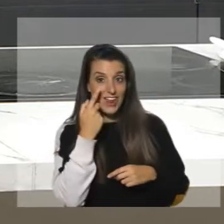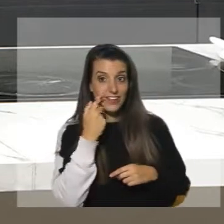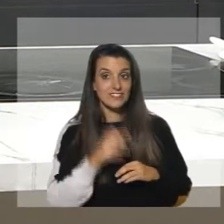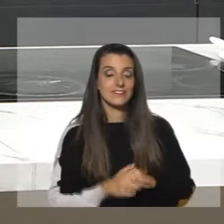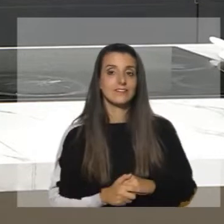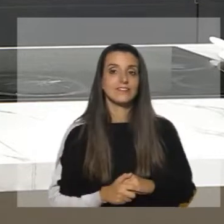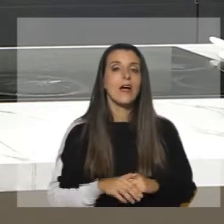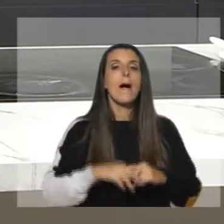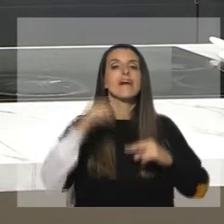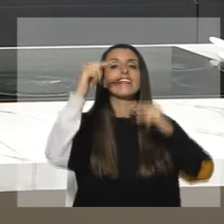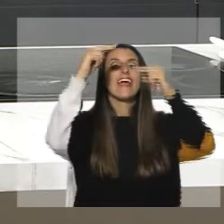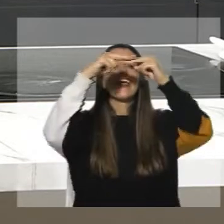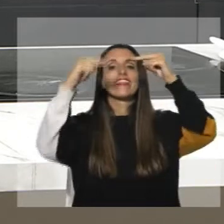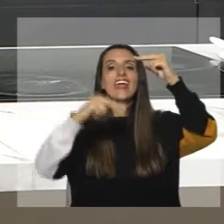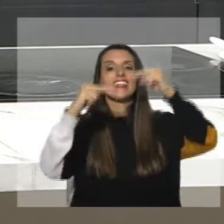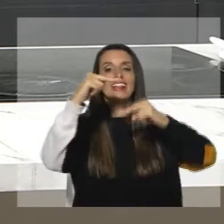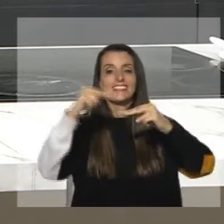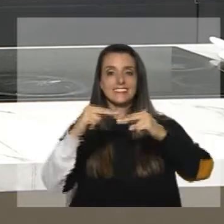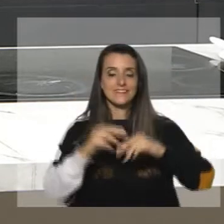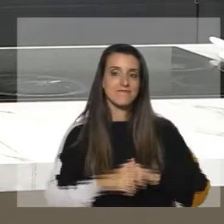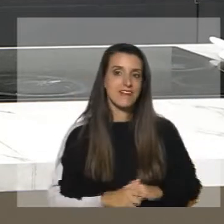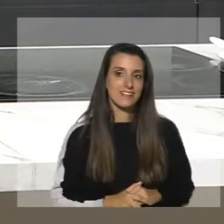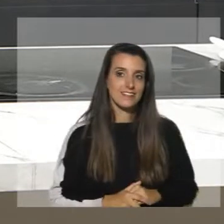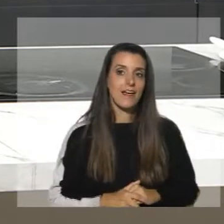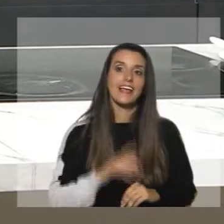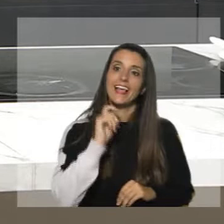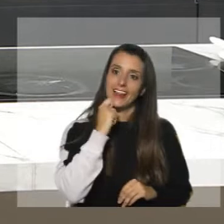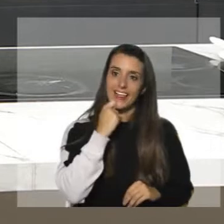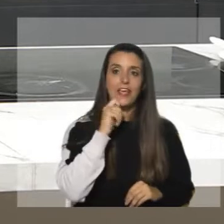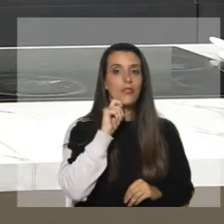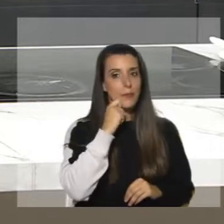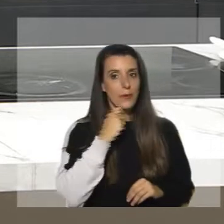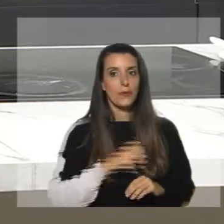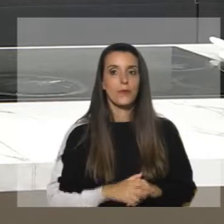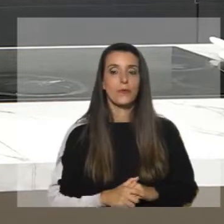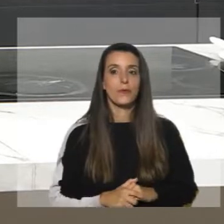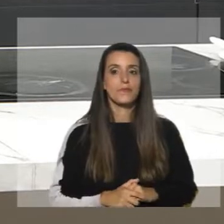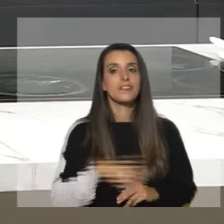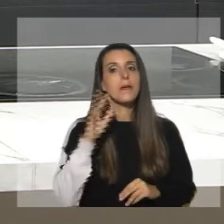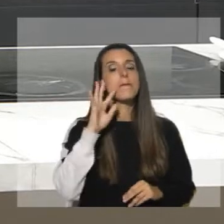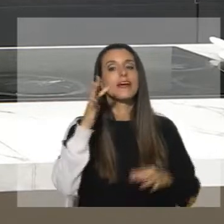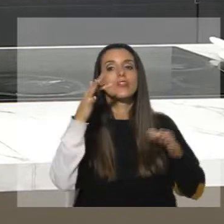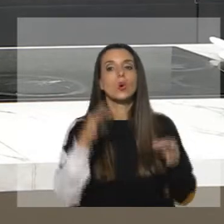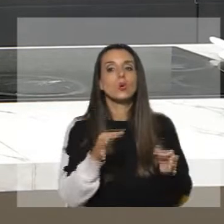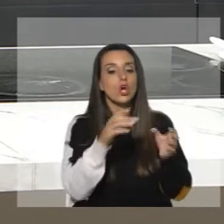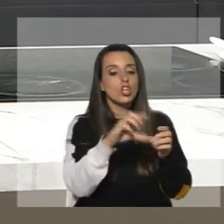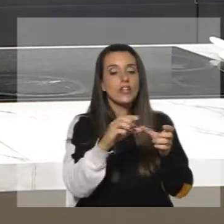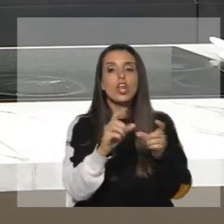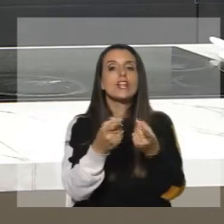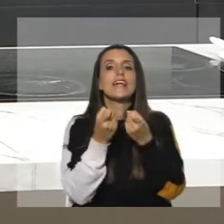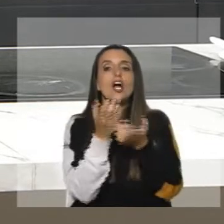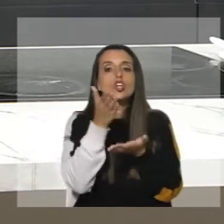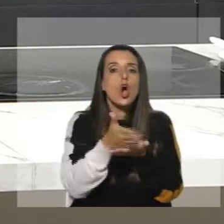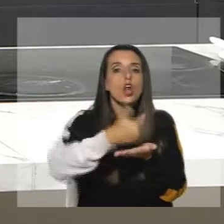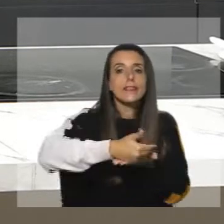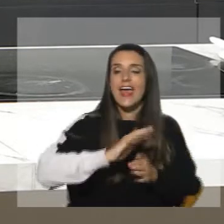Bueno. A mí me encanta, me parece súper divertido. Lindo, además que digan no tenés eso. Que tener problemas. Imagínate que servís el bloquecito, no tenés que andar viendo cómo eso corto. Eso es